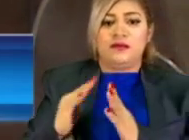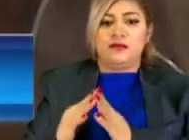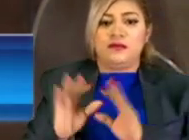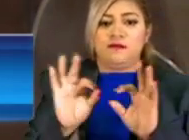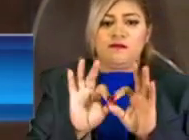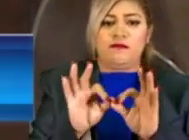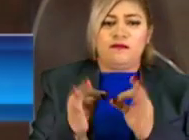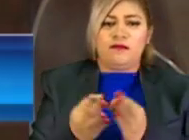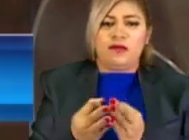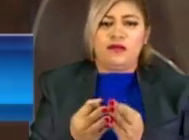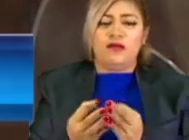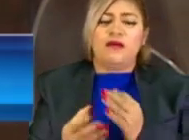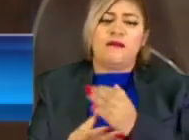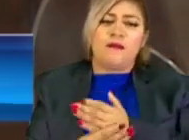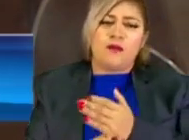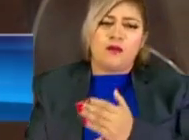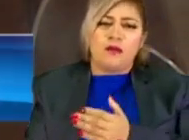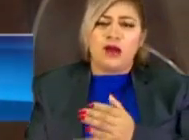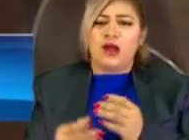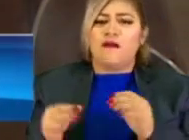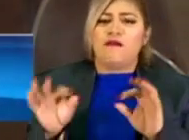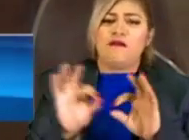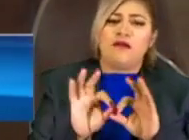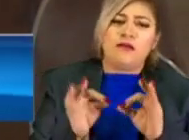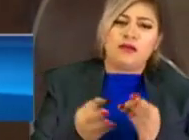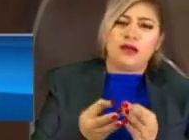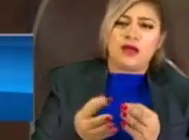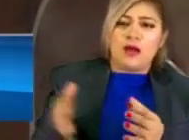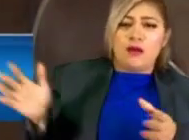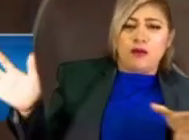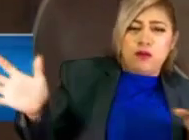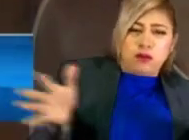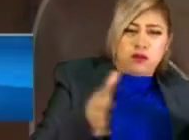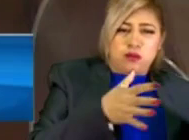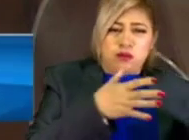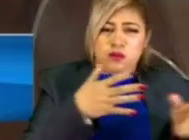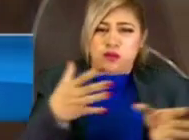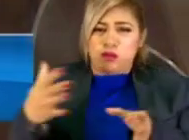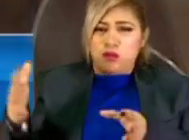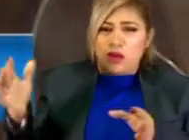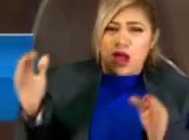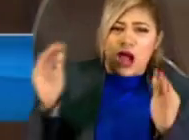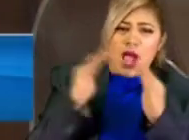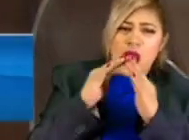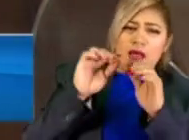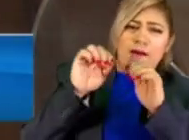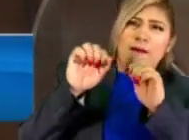familias afectadas por los huracanes Eta e Iota.